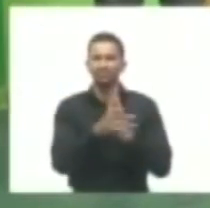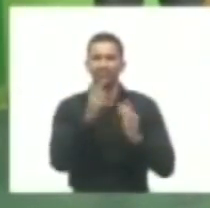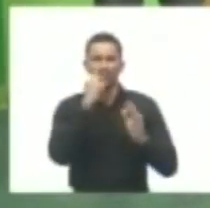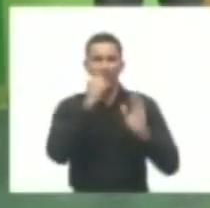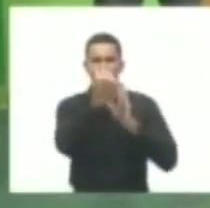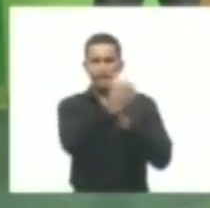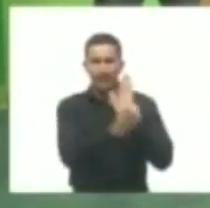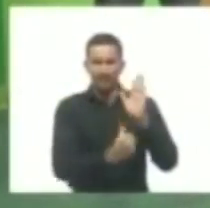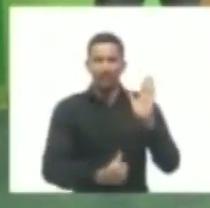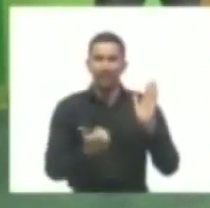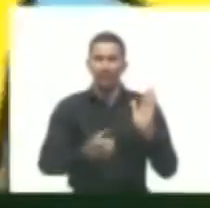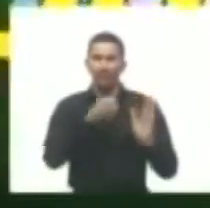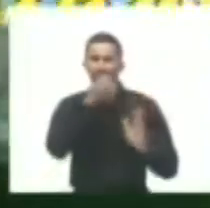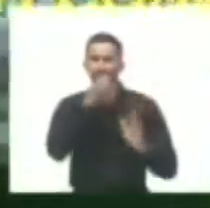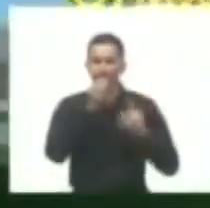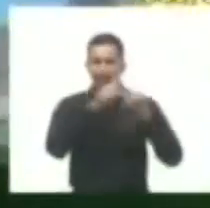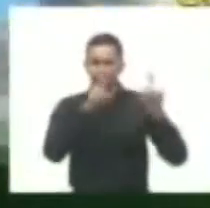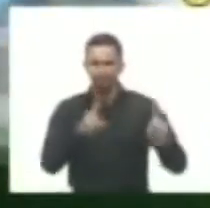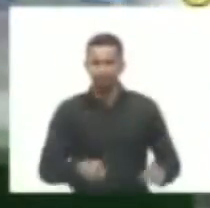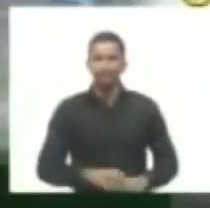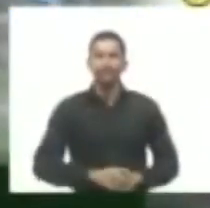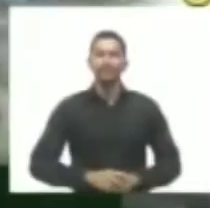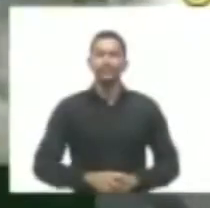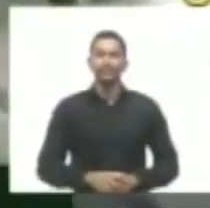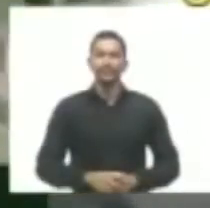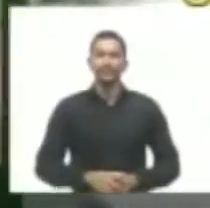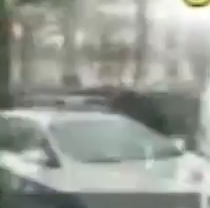están haciendo noticia.